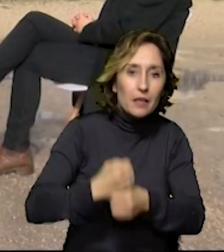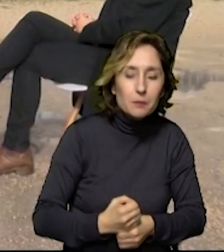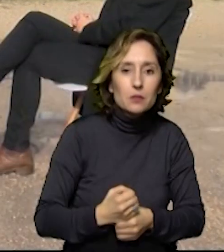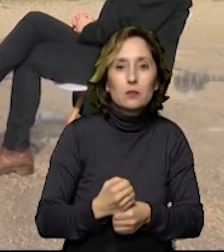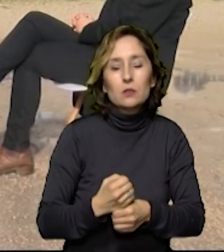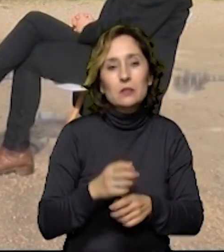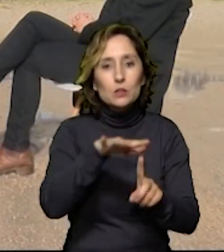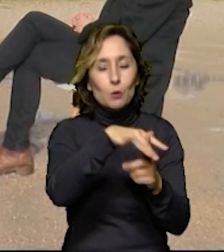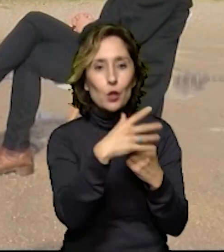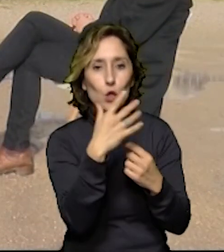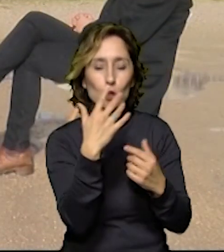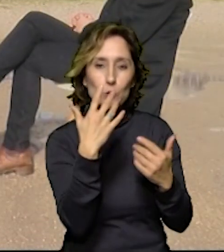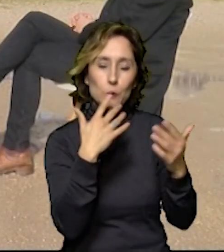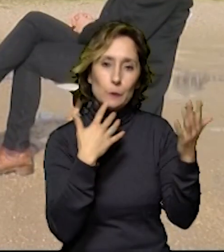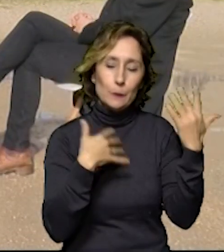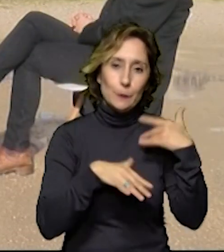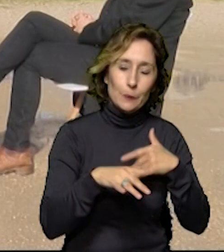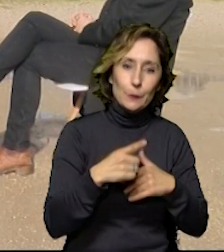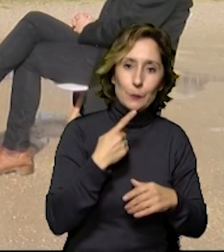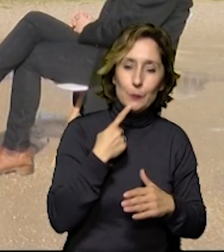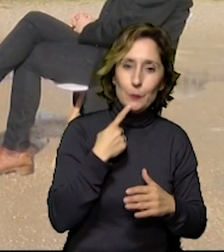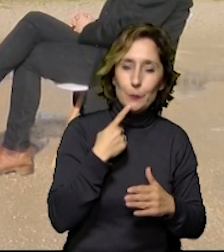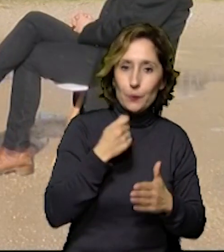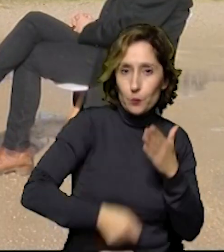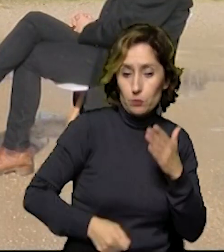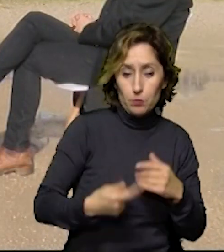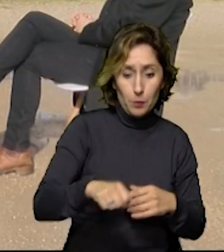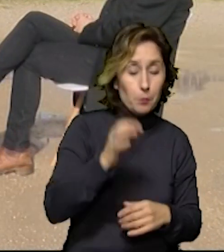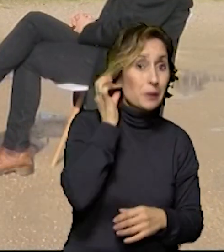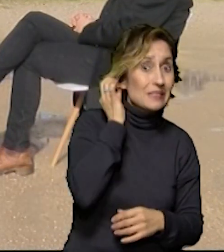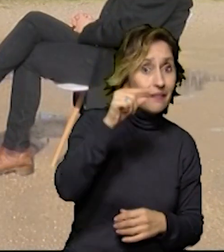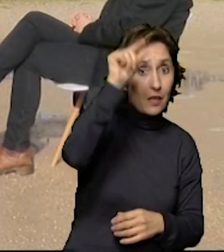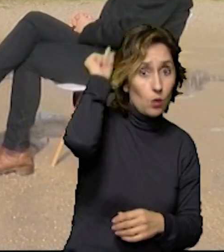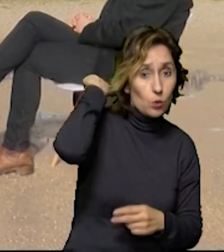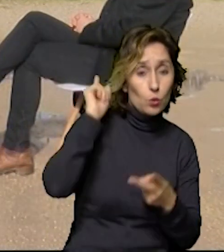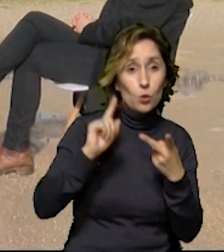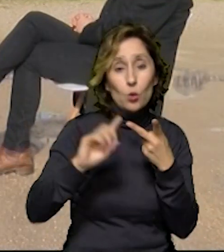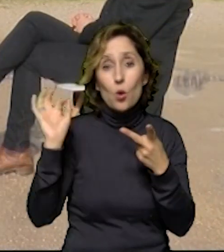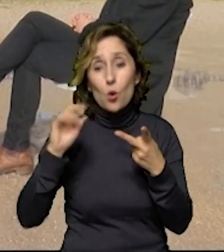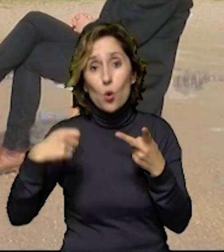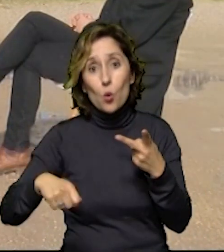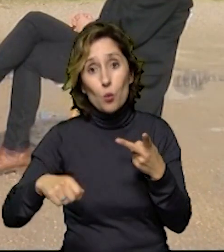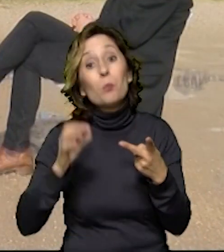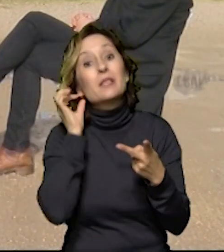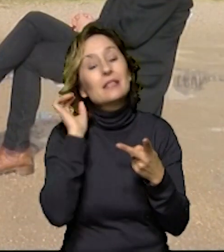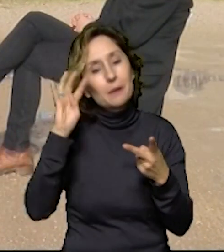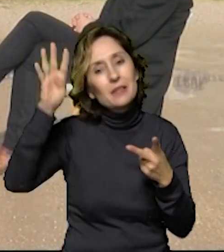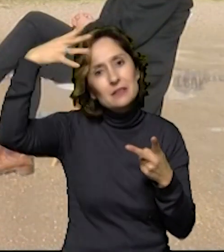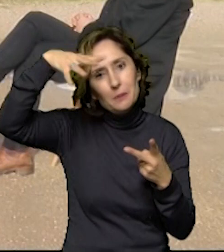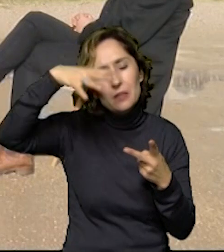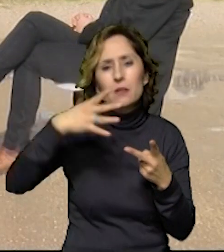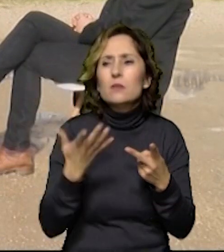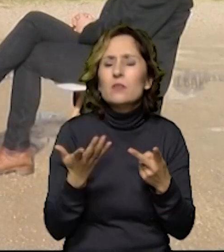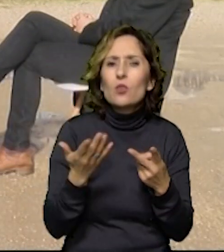situaciones comprometidas para la presidenta, tanto la presidenta Barcos como la presidenta Chivite. ¿Qué nos